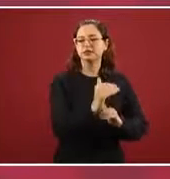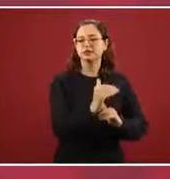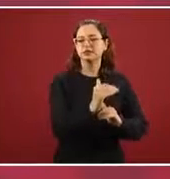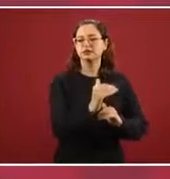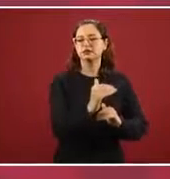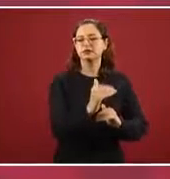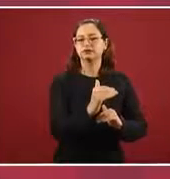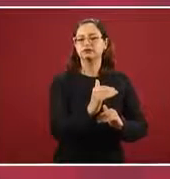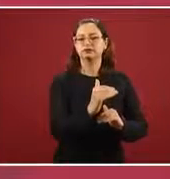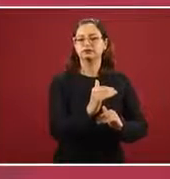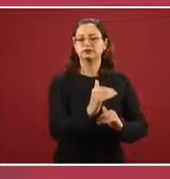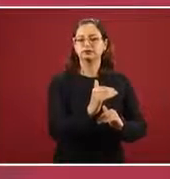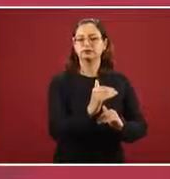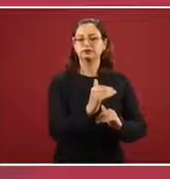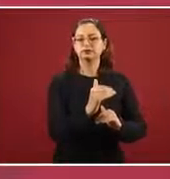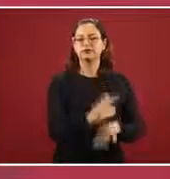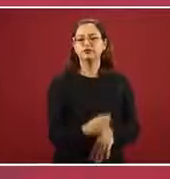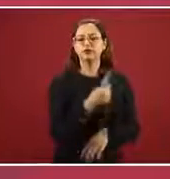contemplaba